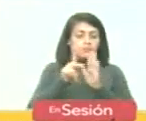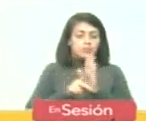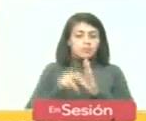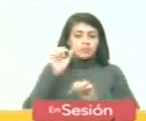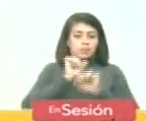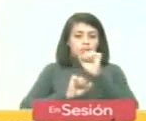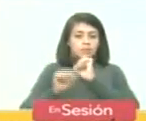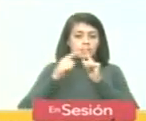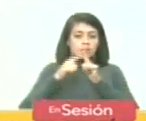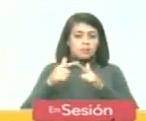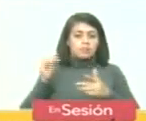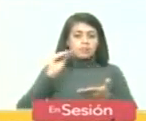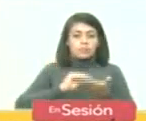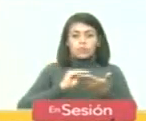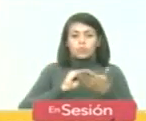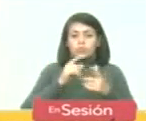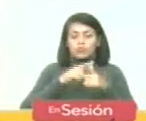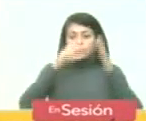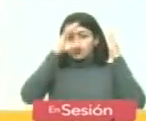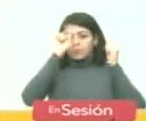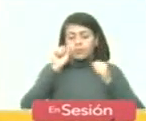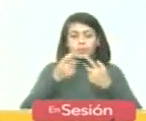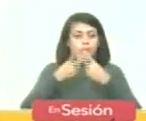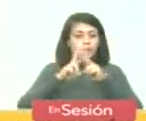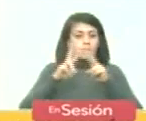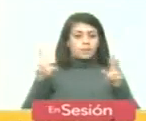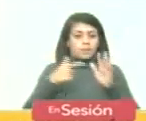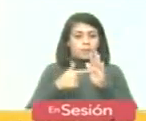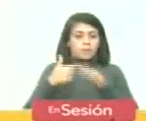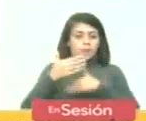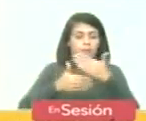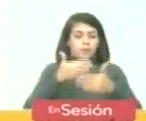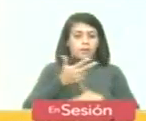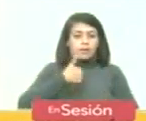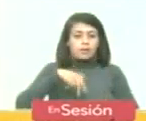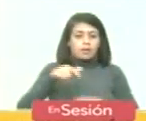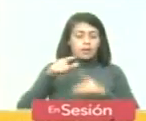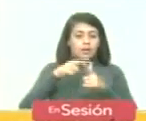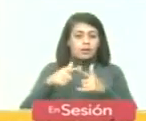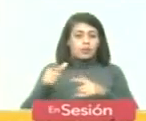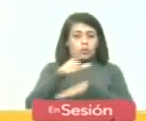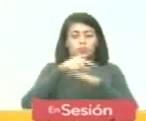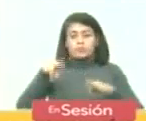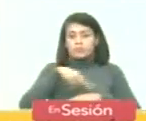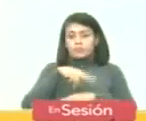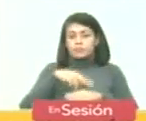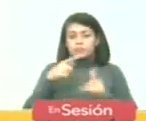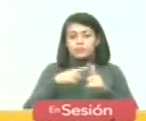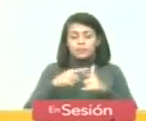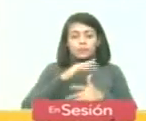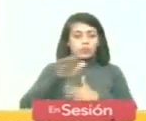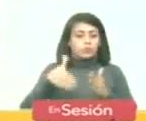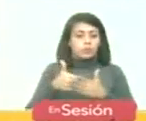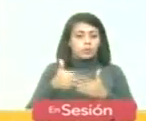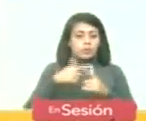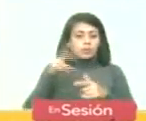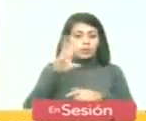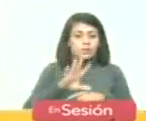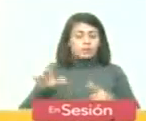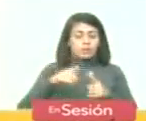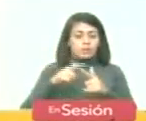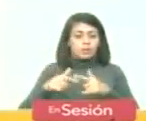defienden irreductiblemente la diplomacia de paz que adelanta nuestro gobierno nacional y todo el Estado venezolano